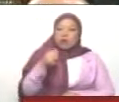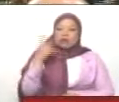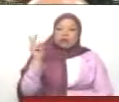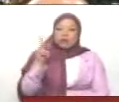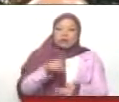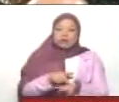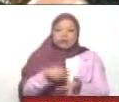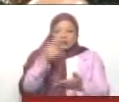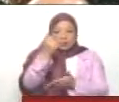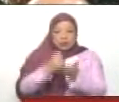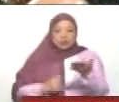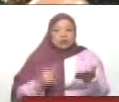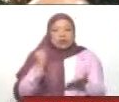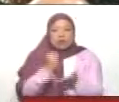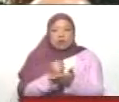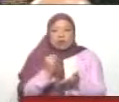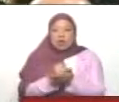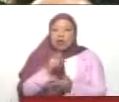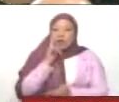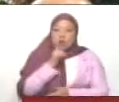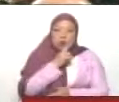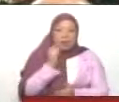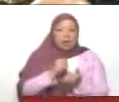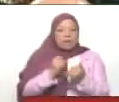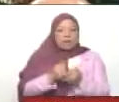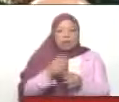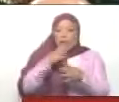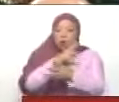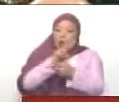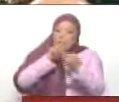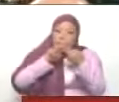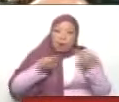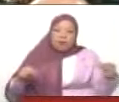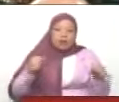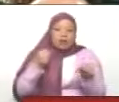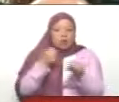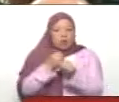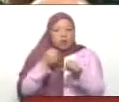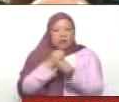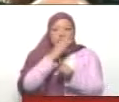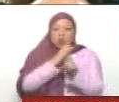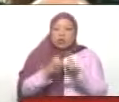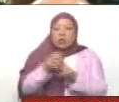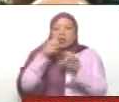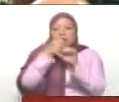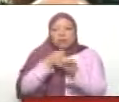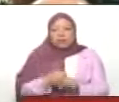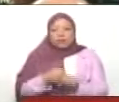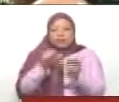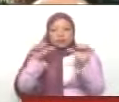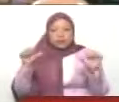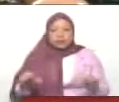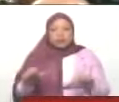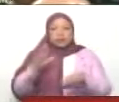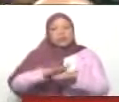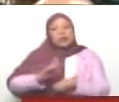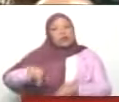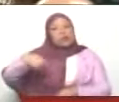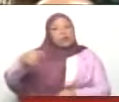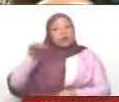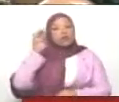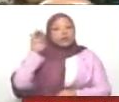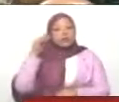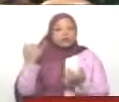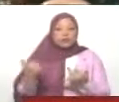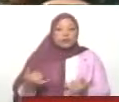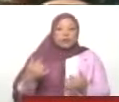allí registrándose, pero además muy comprometidos. Están todos ahora a la espera de lo que vendrá